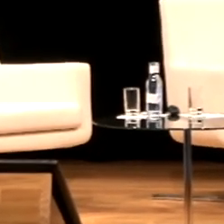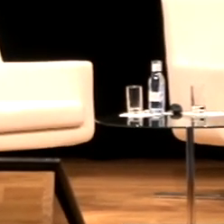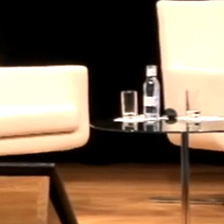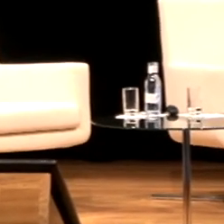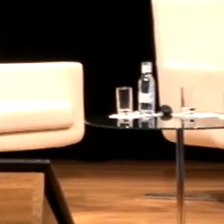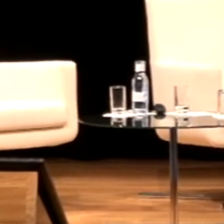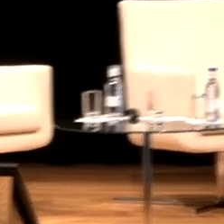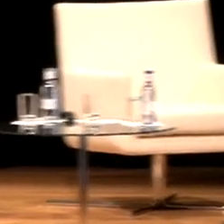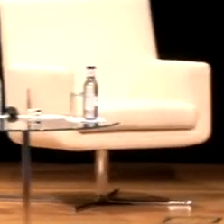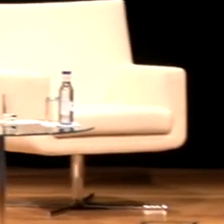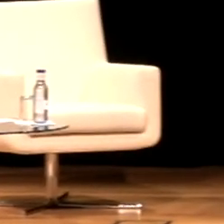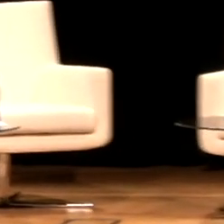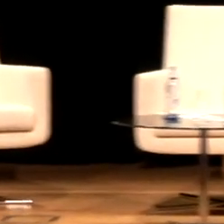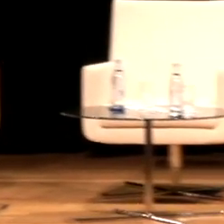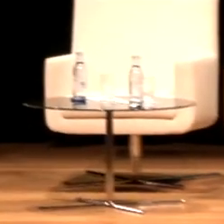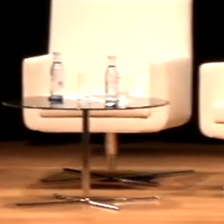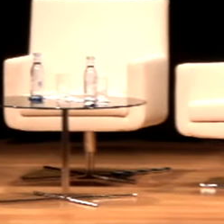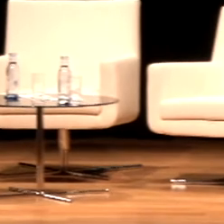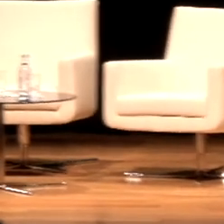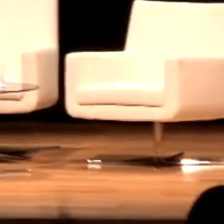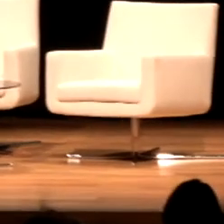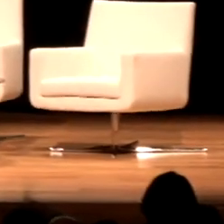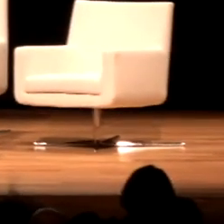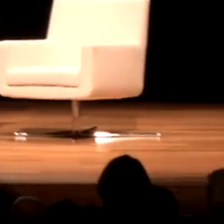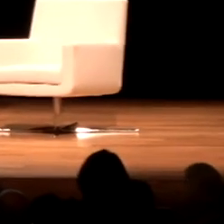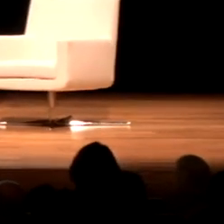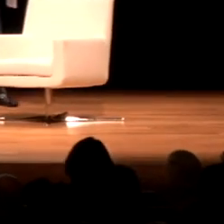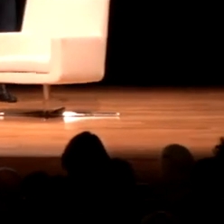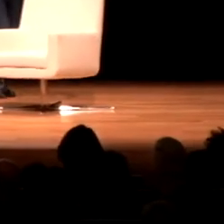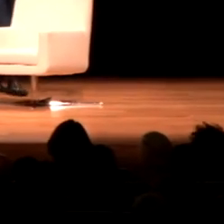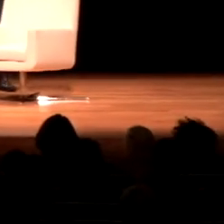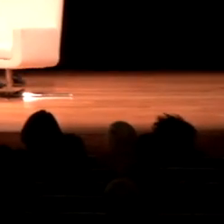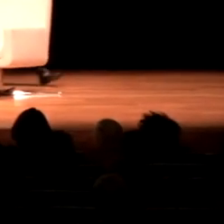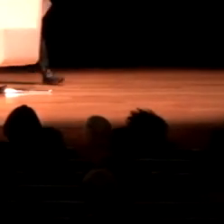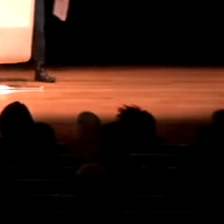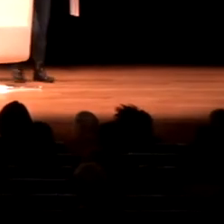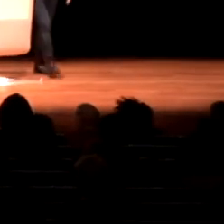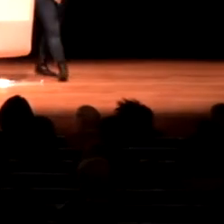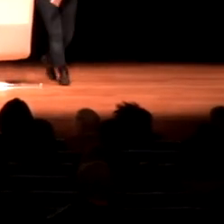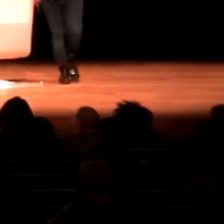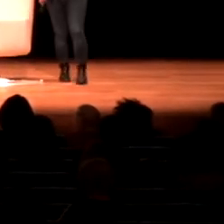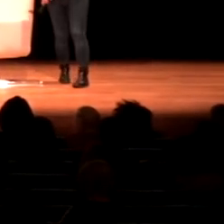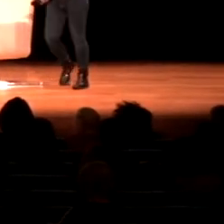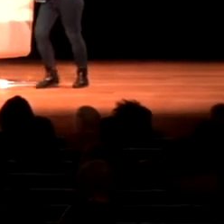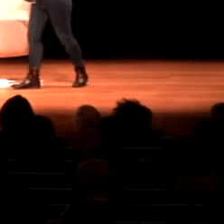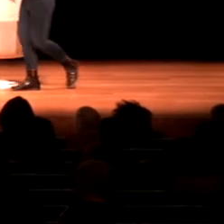zara. Eta moderatu egingo duzu mai inguru hau, beraz nor gonbidatuko duzu mai